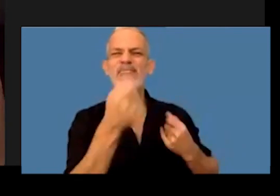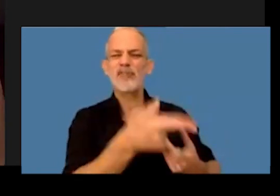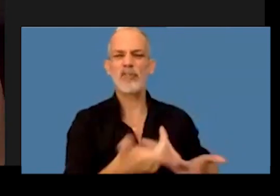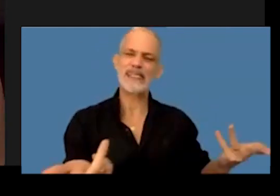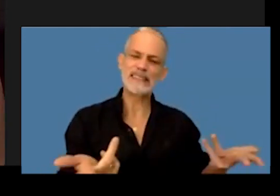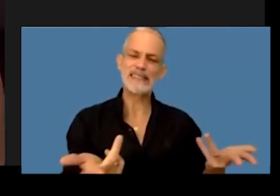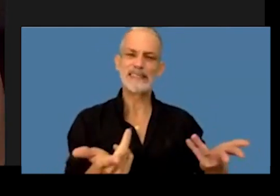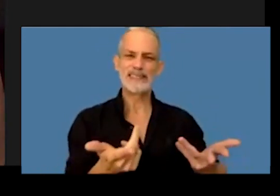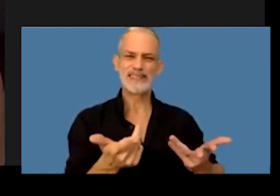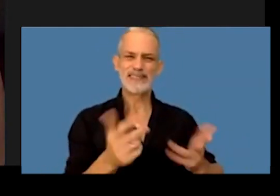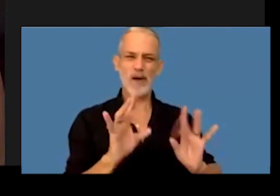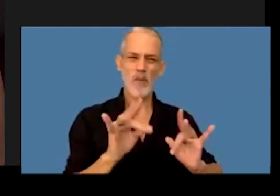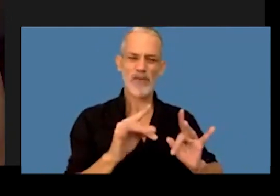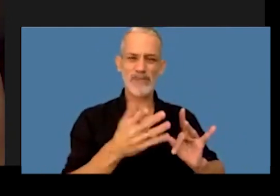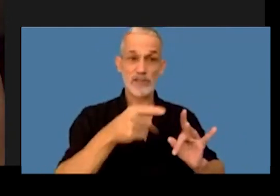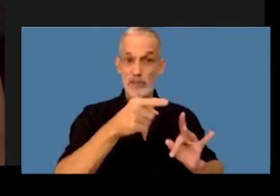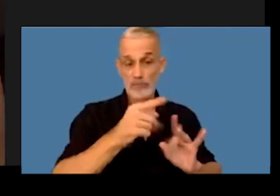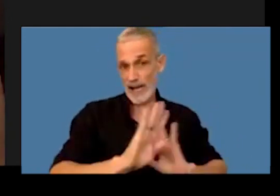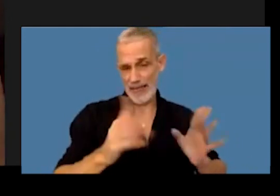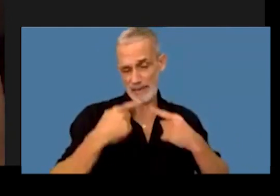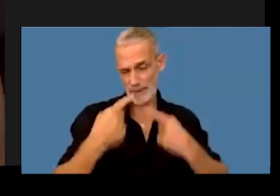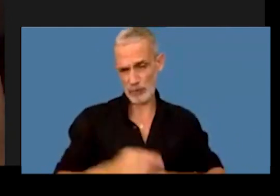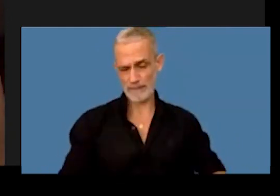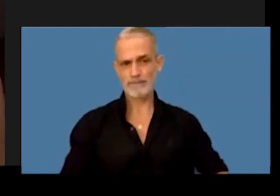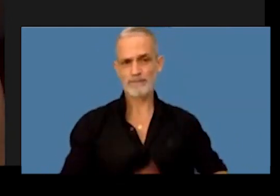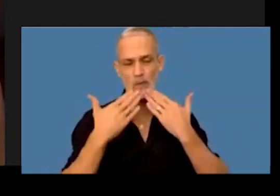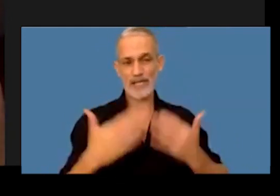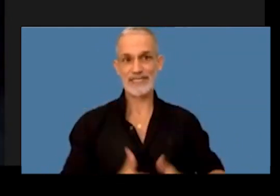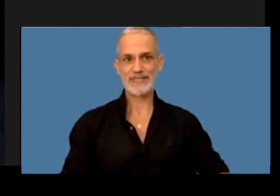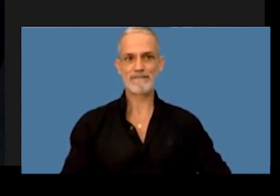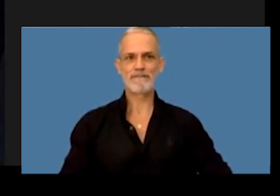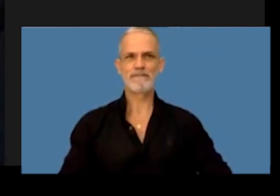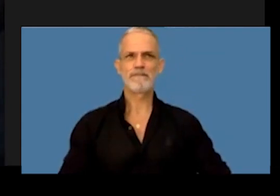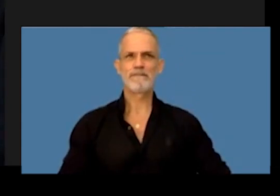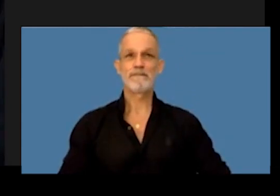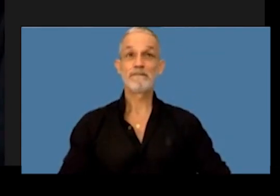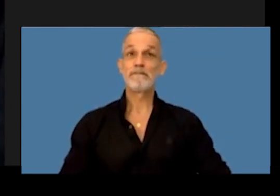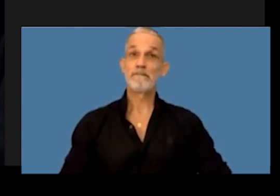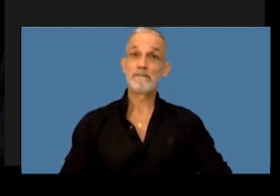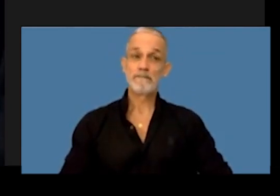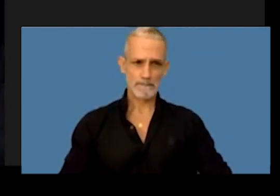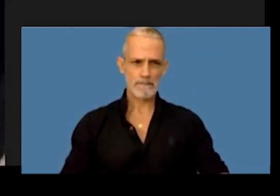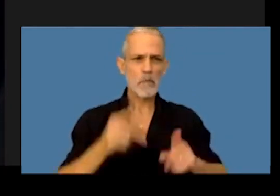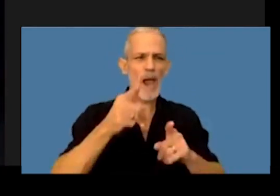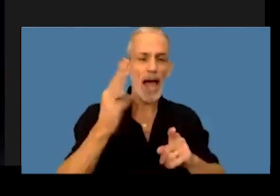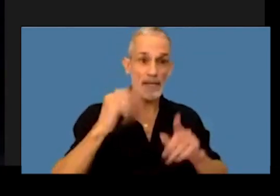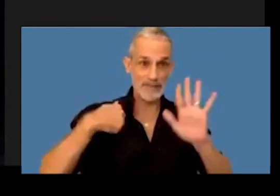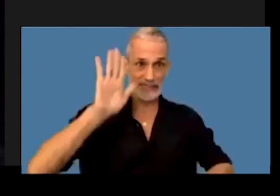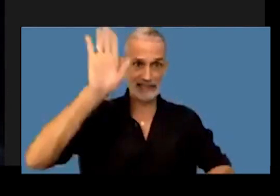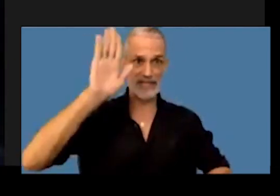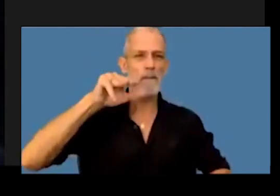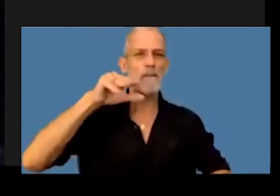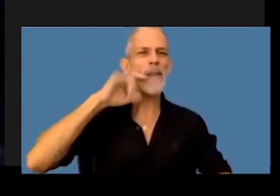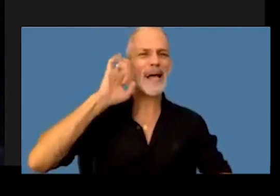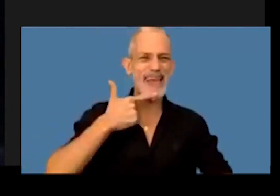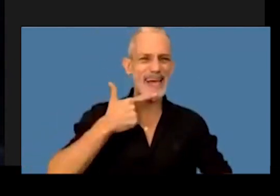que eso era nada más. Gracias. Ahí intervengo. ¿Se escucha